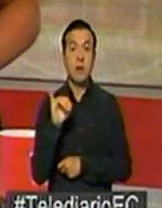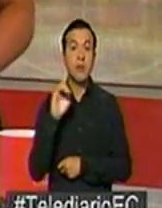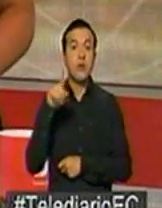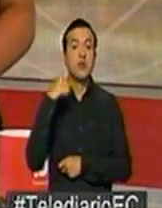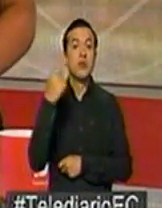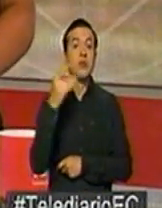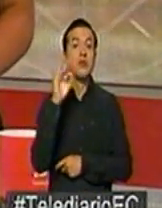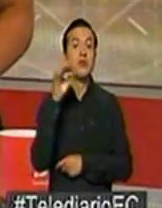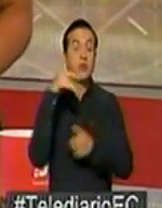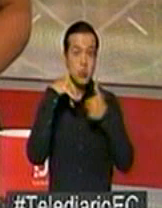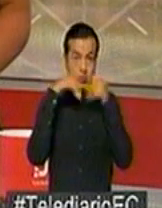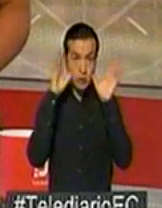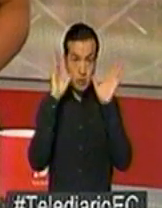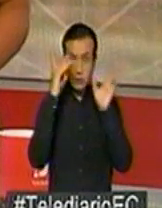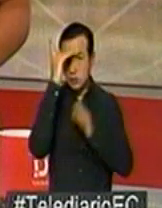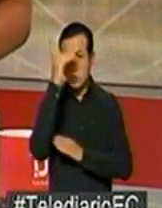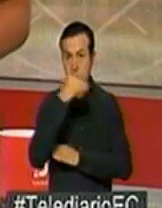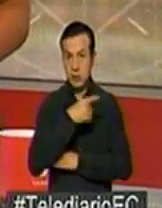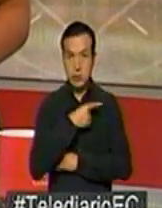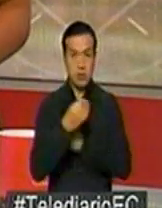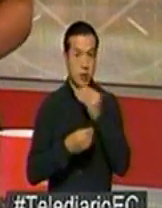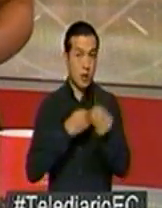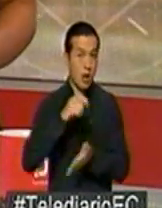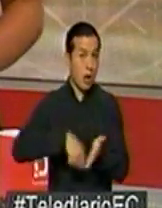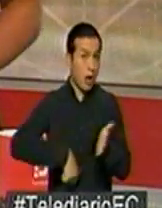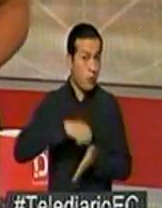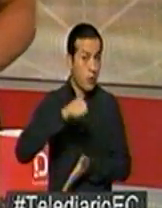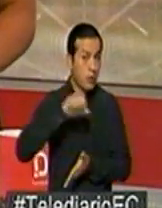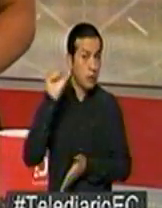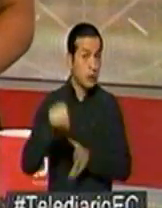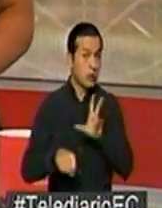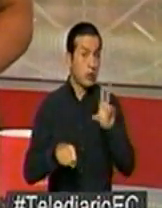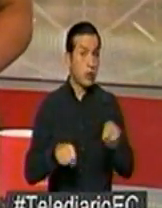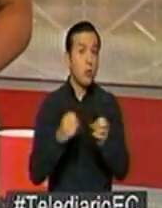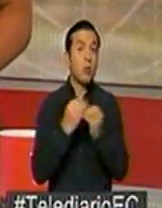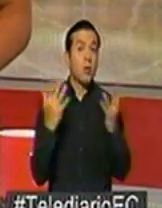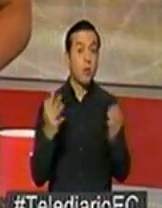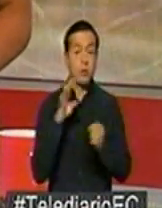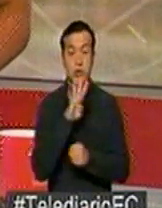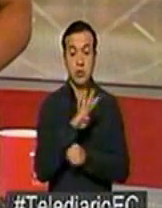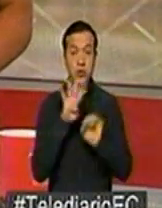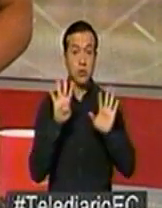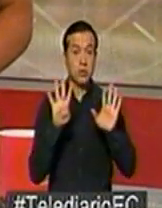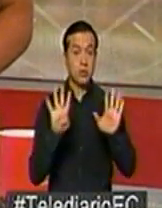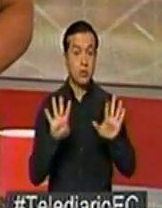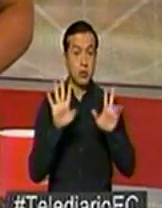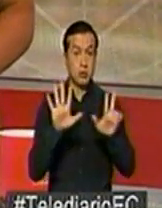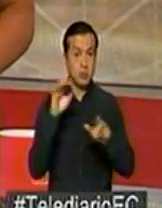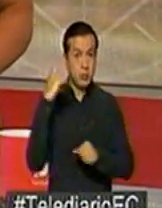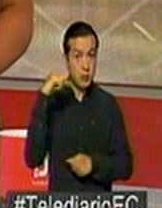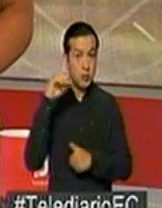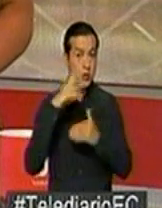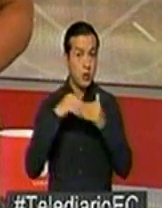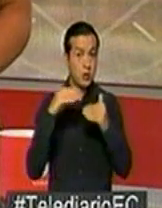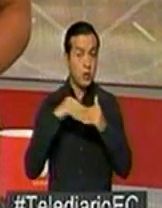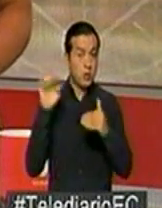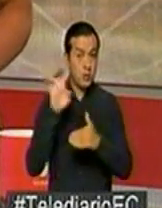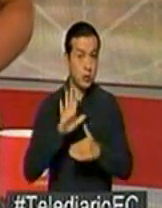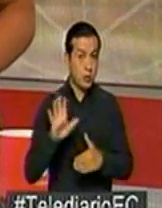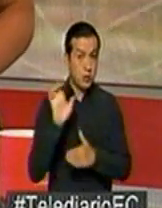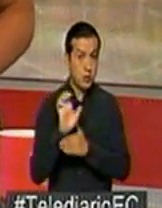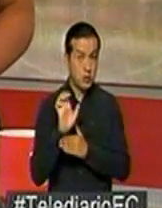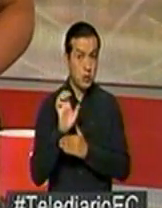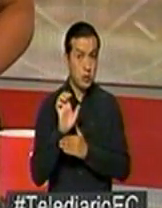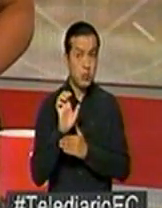próximo 19 de diciembre decidirá si aprueba o no el desembolso de 498 millones de dólares al país.